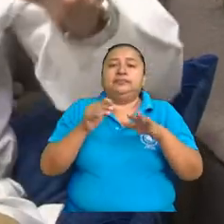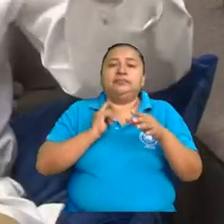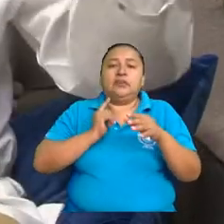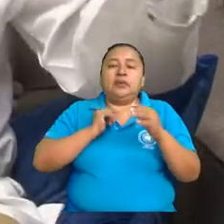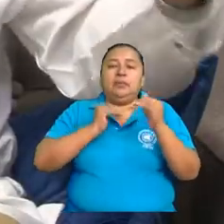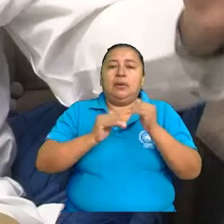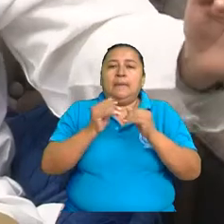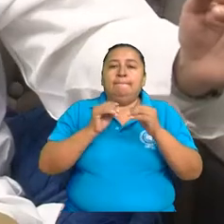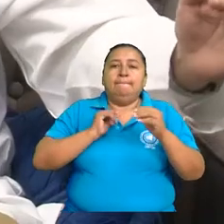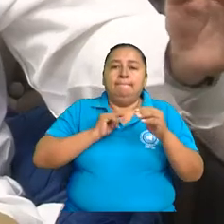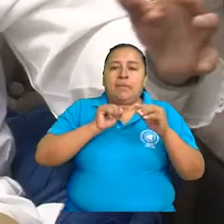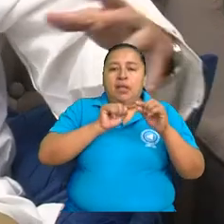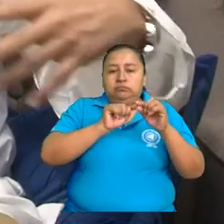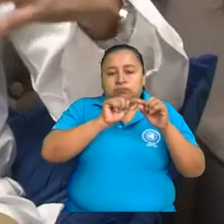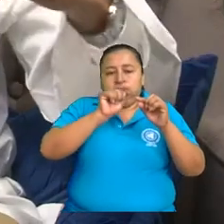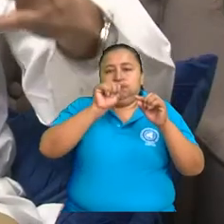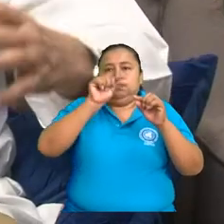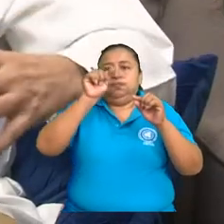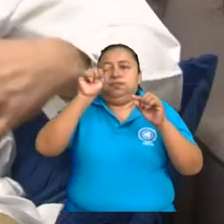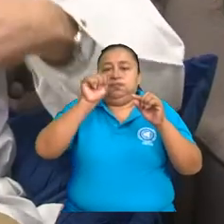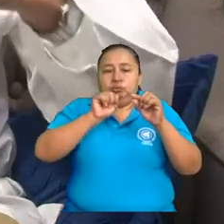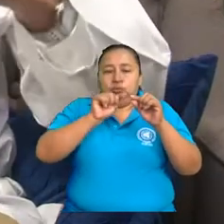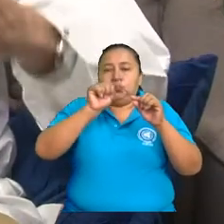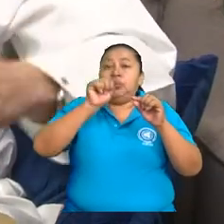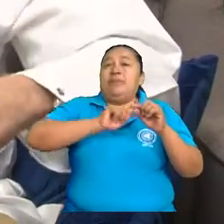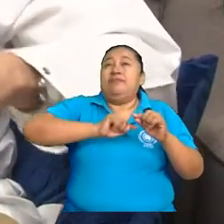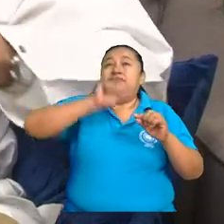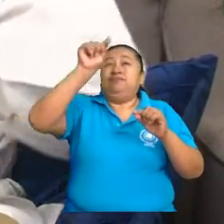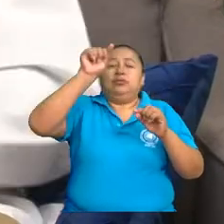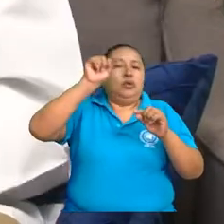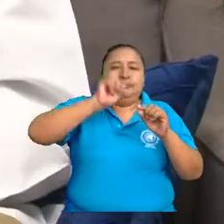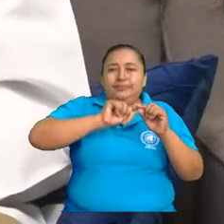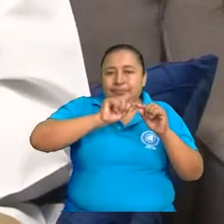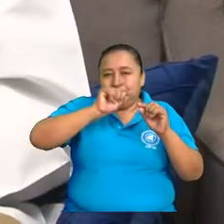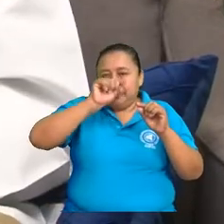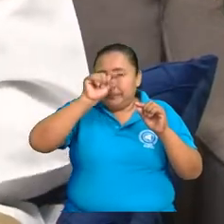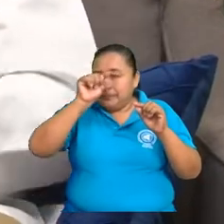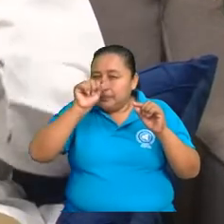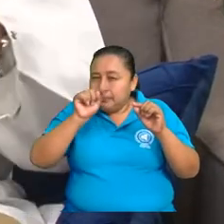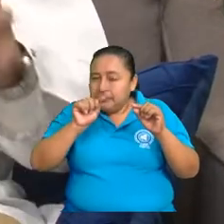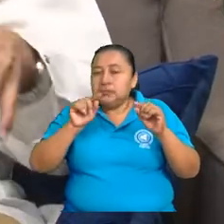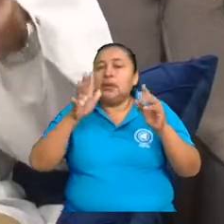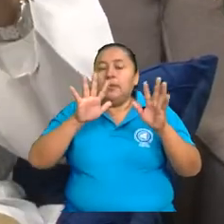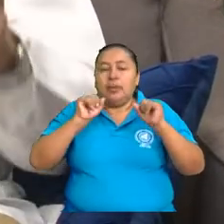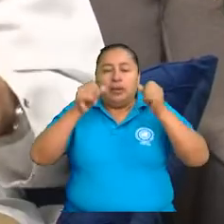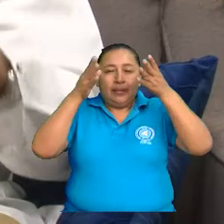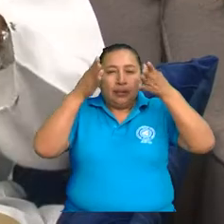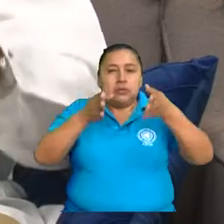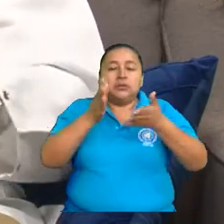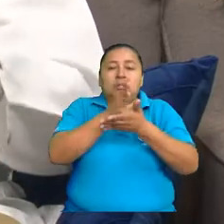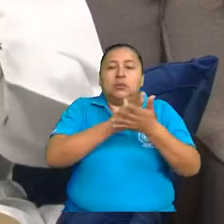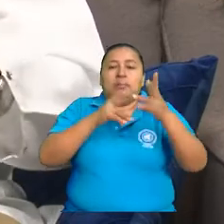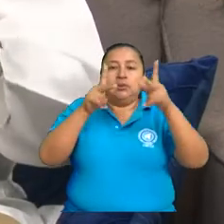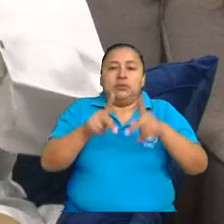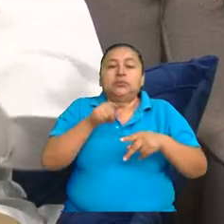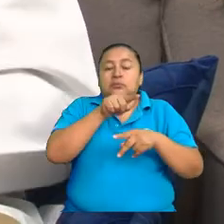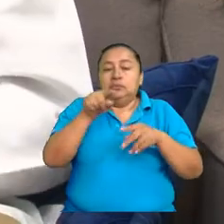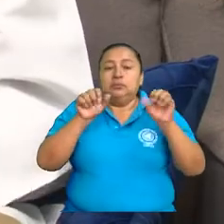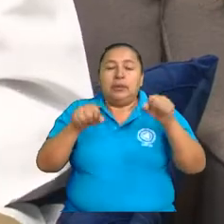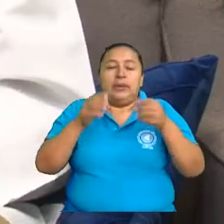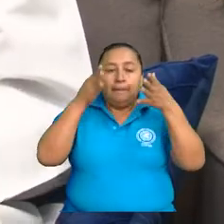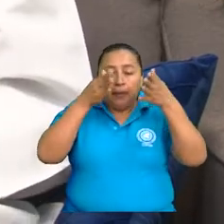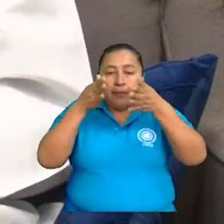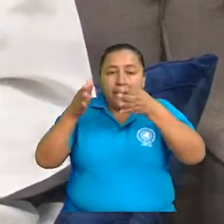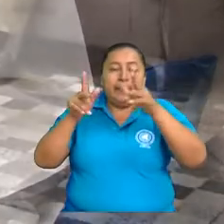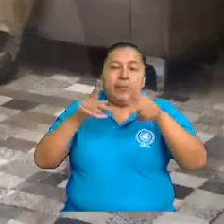tendríamos una curva más suave que nos permitiría abordar con mucha dedicación a que estas personas enfermas que